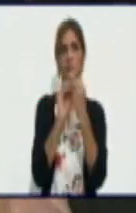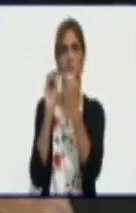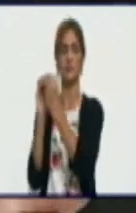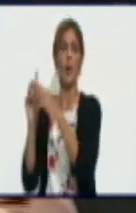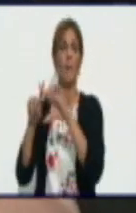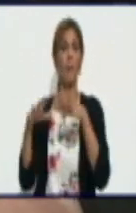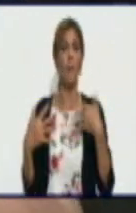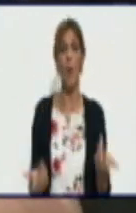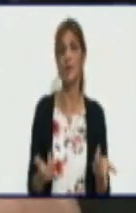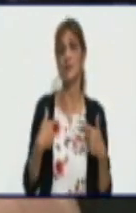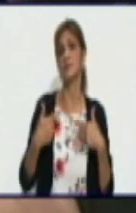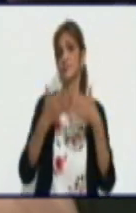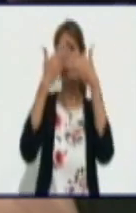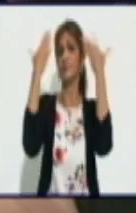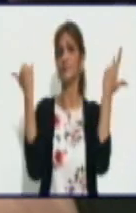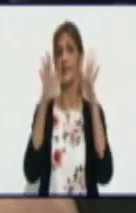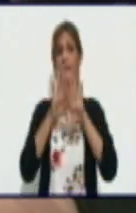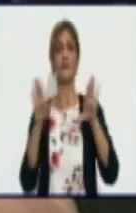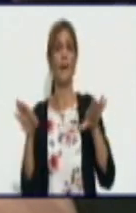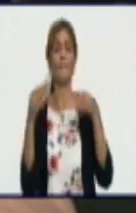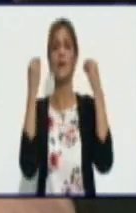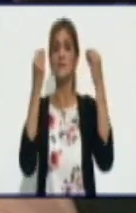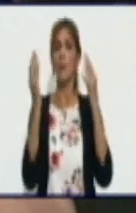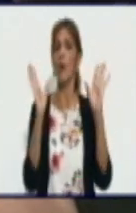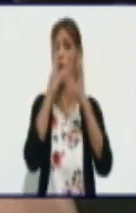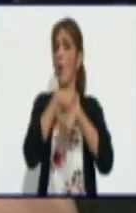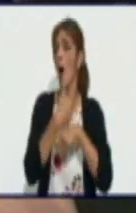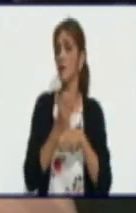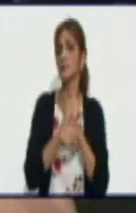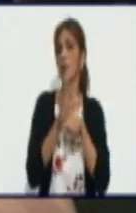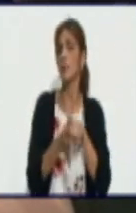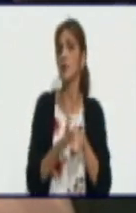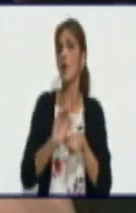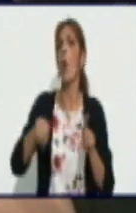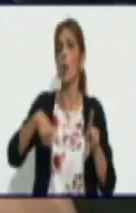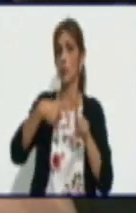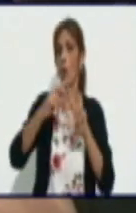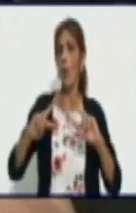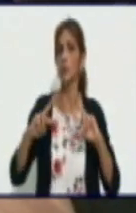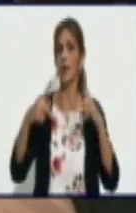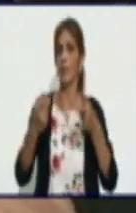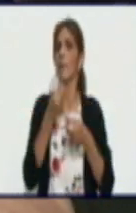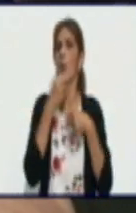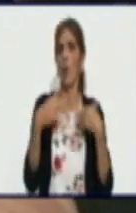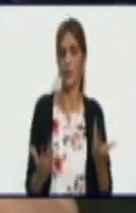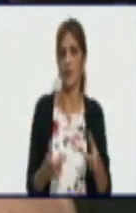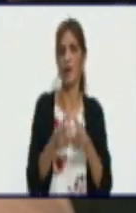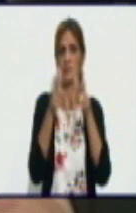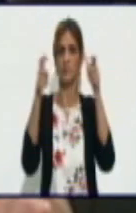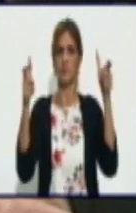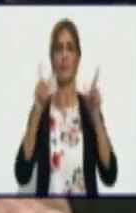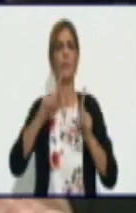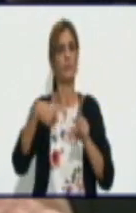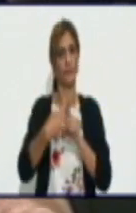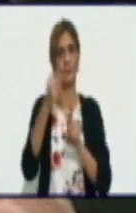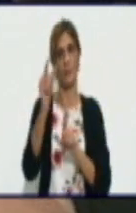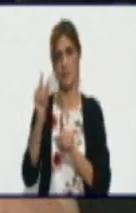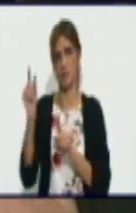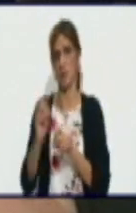un retroceso y volveríamos nuevamente al incremento del número de casos, que eso realmente sería fatal. No es eso lo que